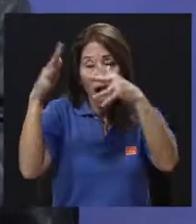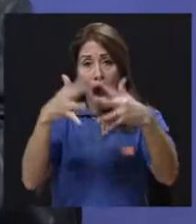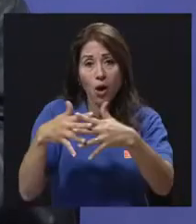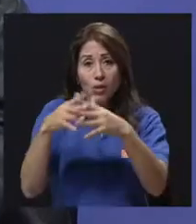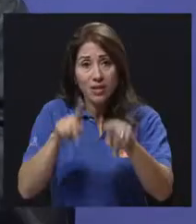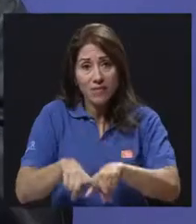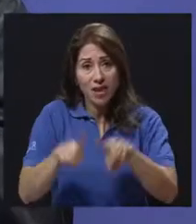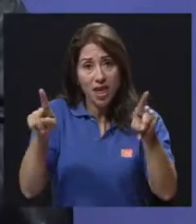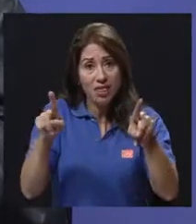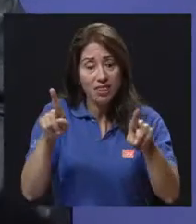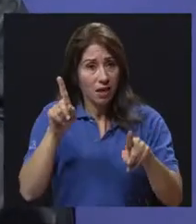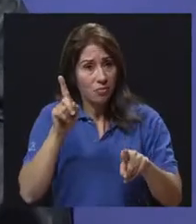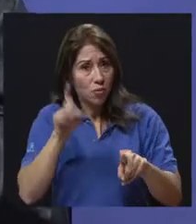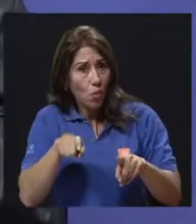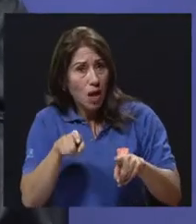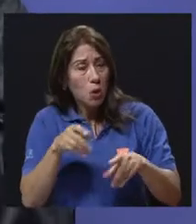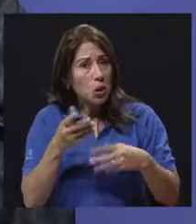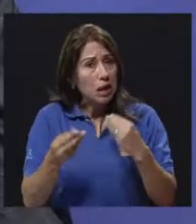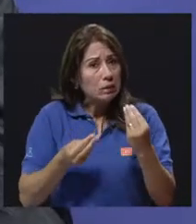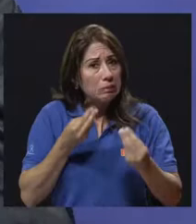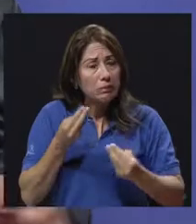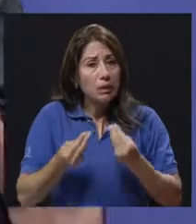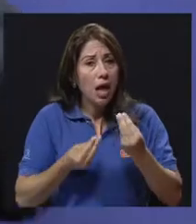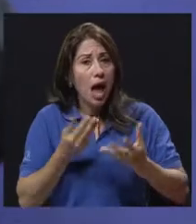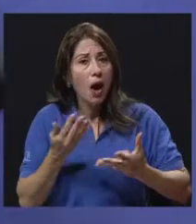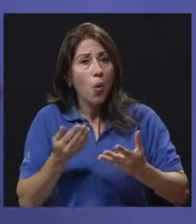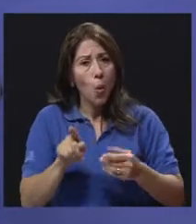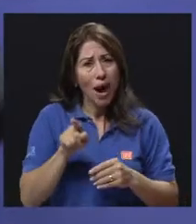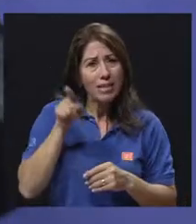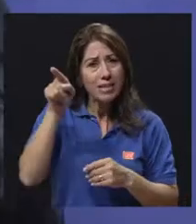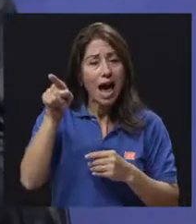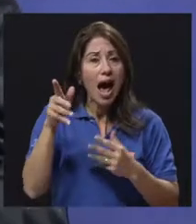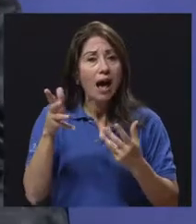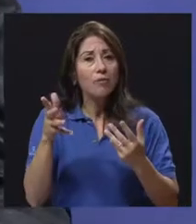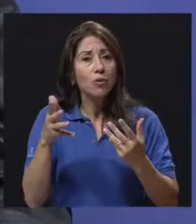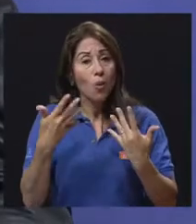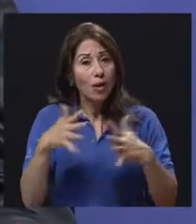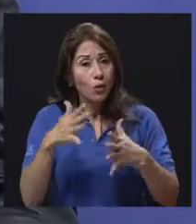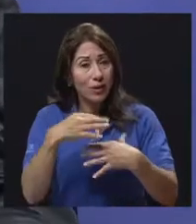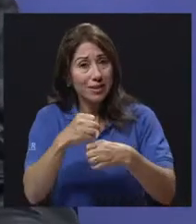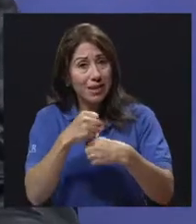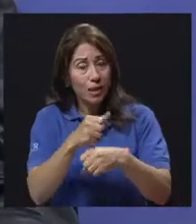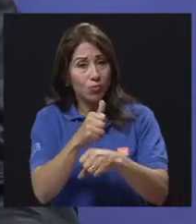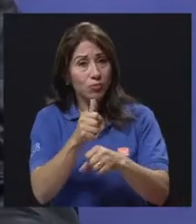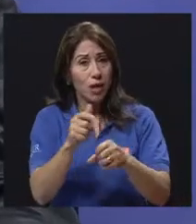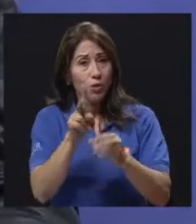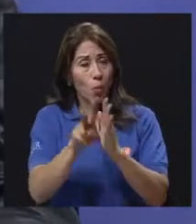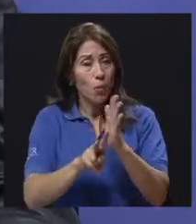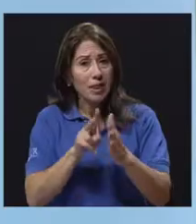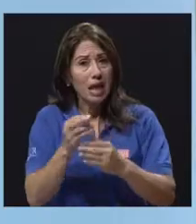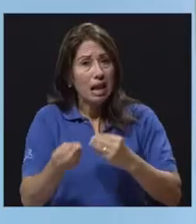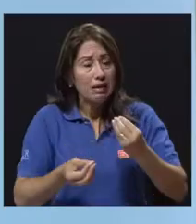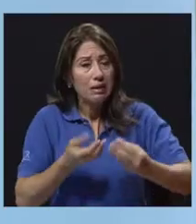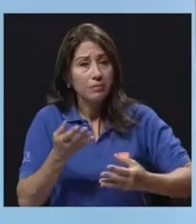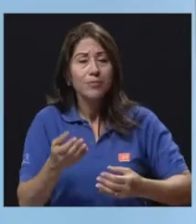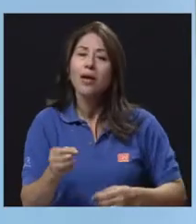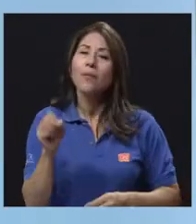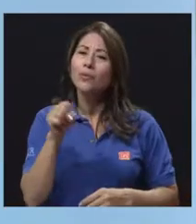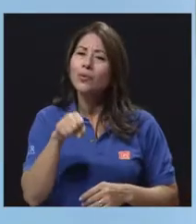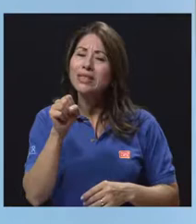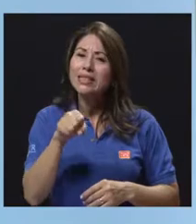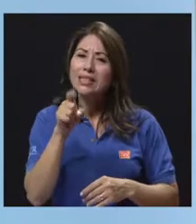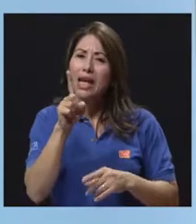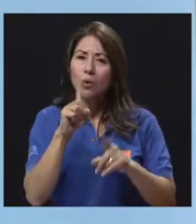que lidiar un poquito con eso o allá a la hora del montaje del documental? Sí, sí hay como